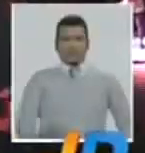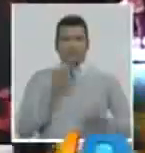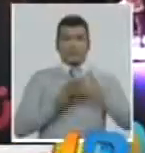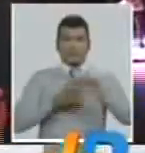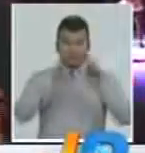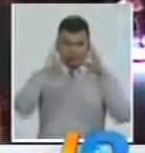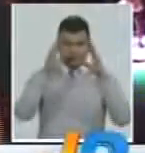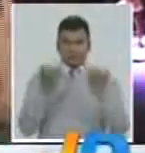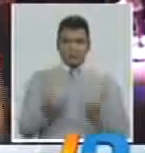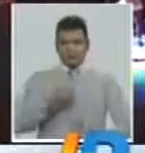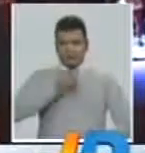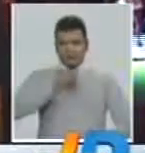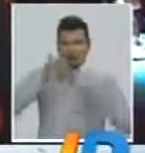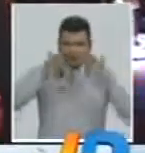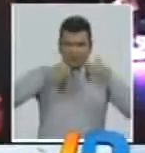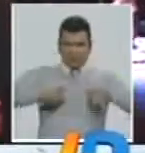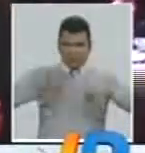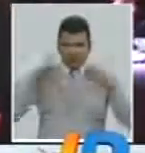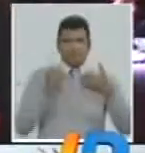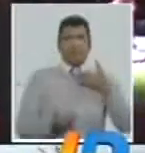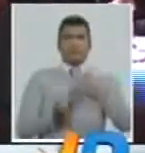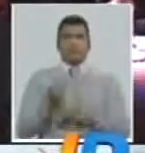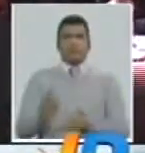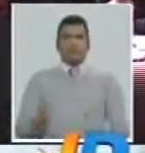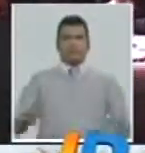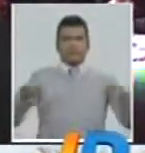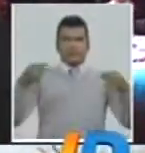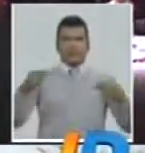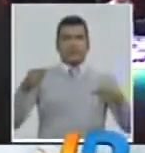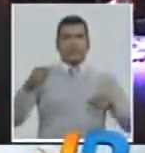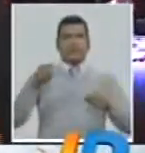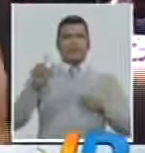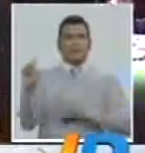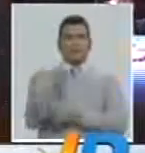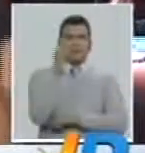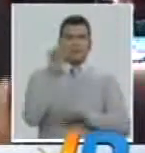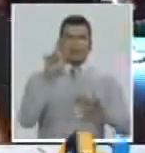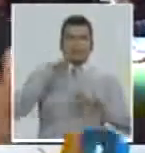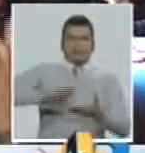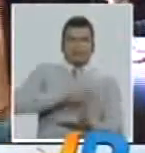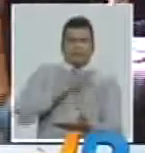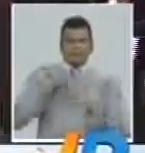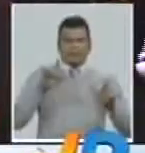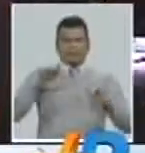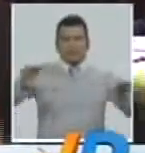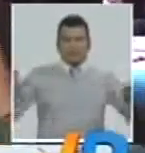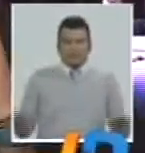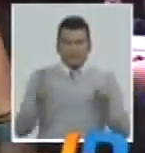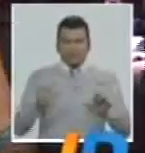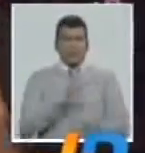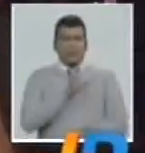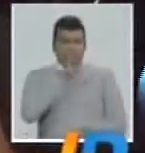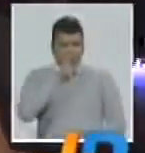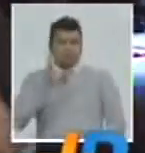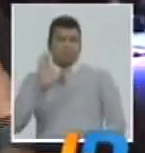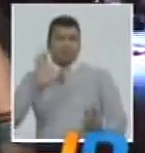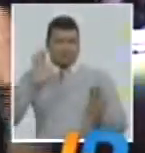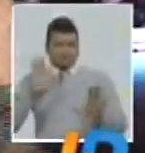Es importante que escuchen a las culturas urbanas, porque tenemos una serie de hábitos y descostumbres que pueden